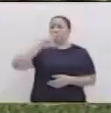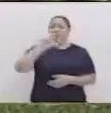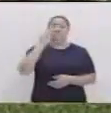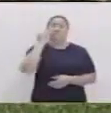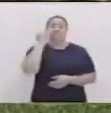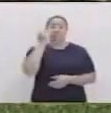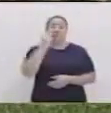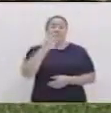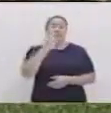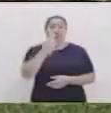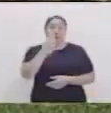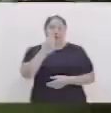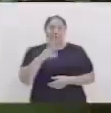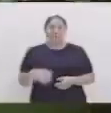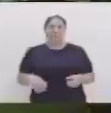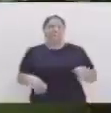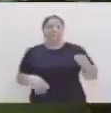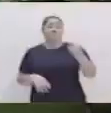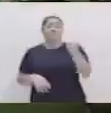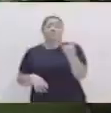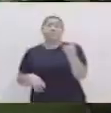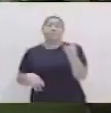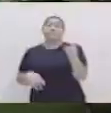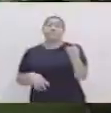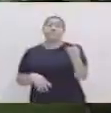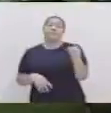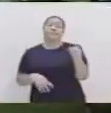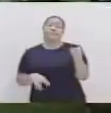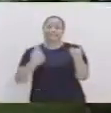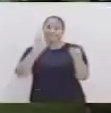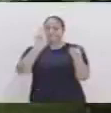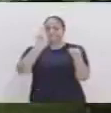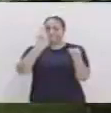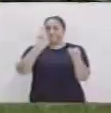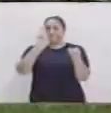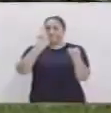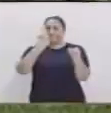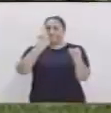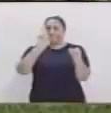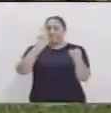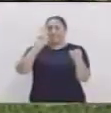un cilindro con mi mano izquierda y en mi mano derecha voy a tener una R